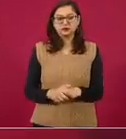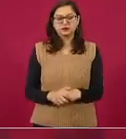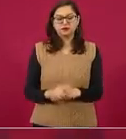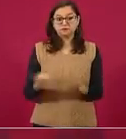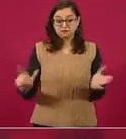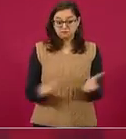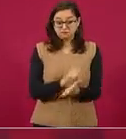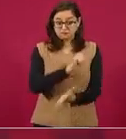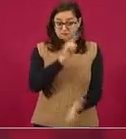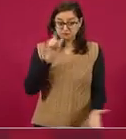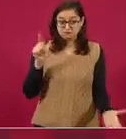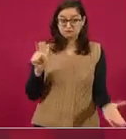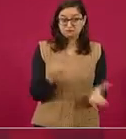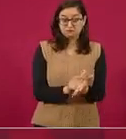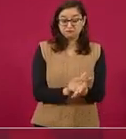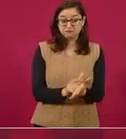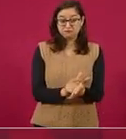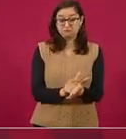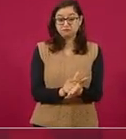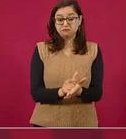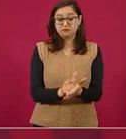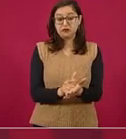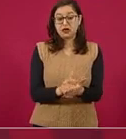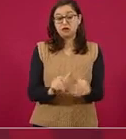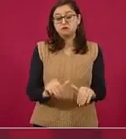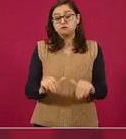encima de la ley nadie.